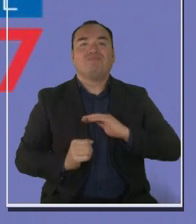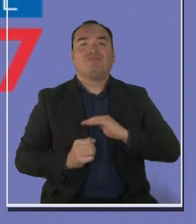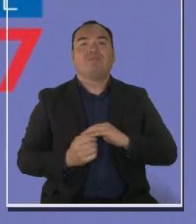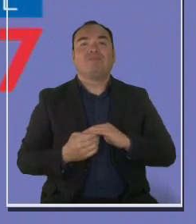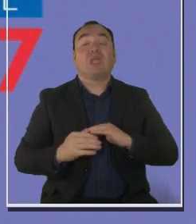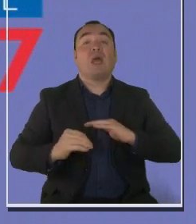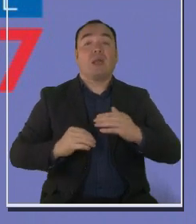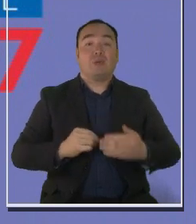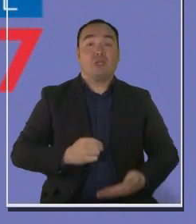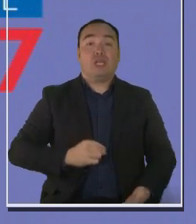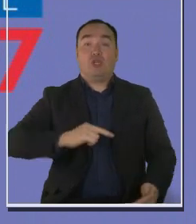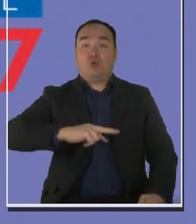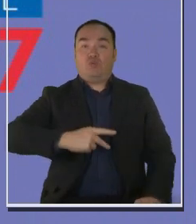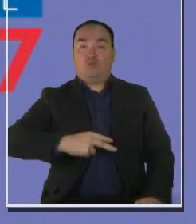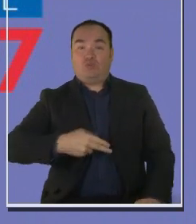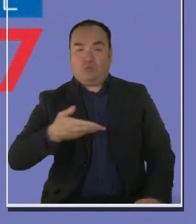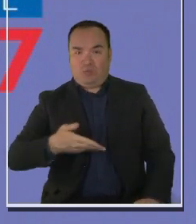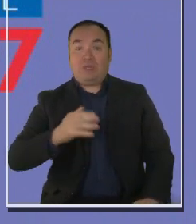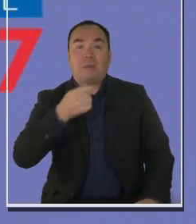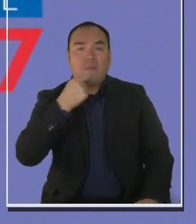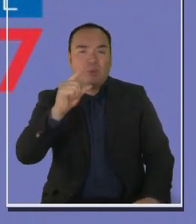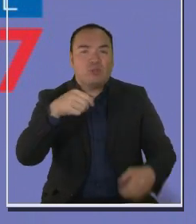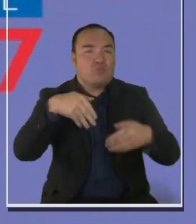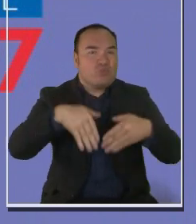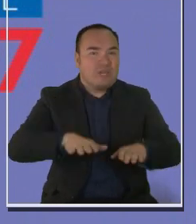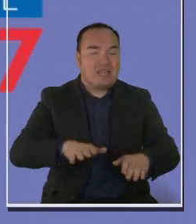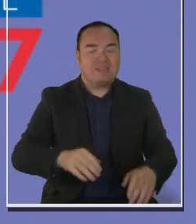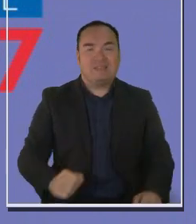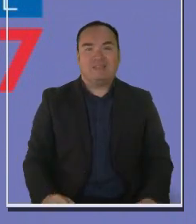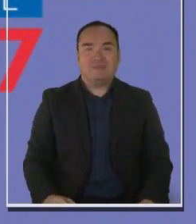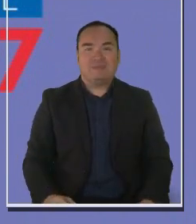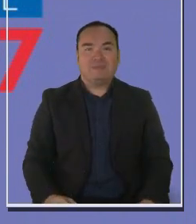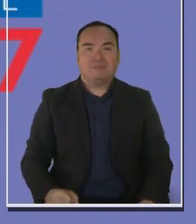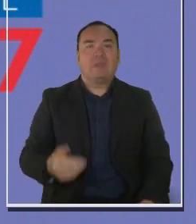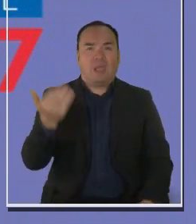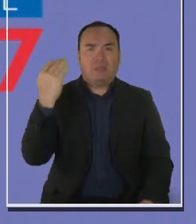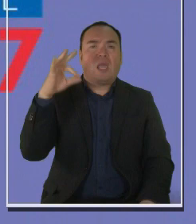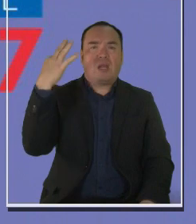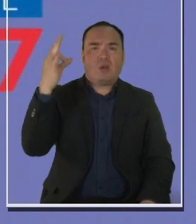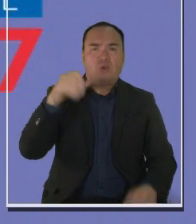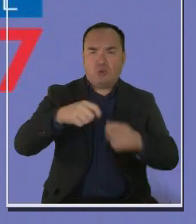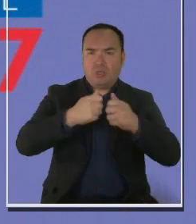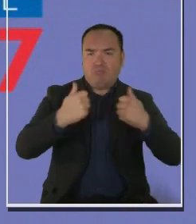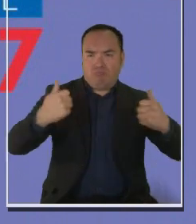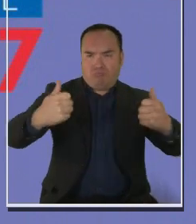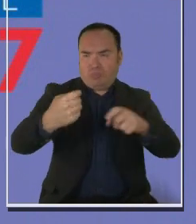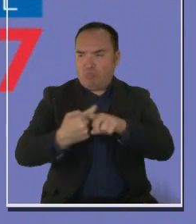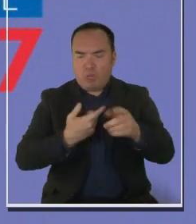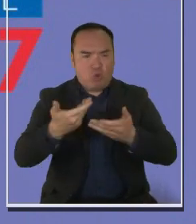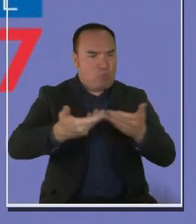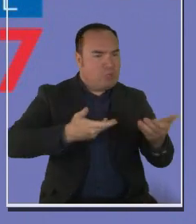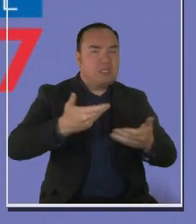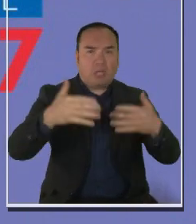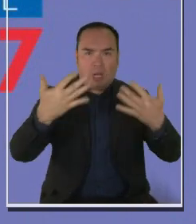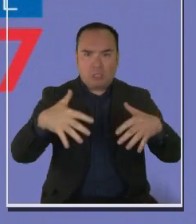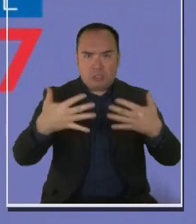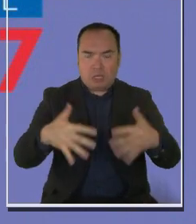niños que están por nacer. Se han hecho reuniones para focalizar. De hecho, se han